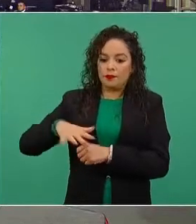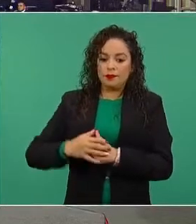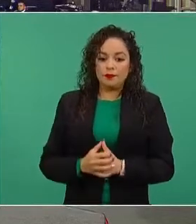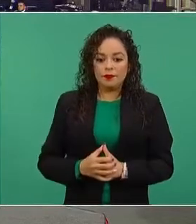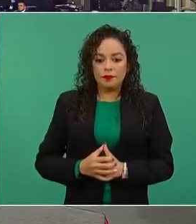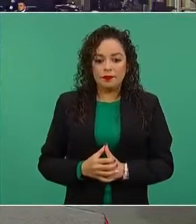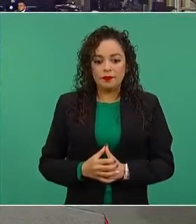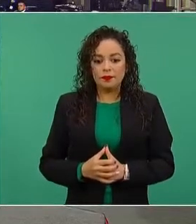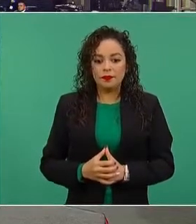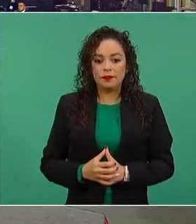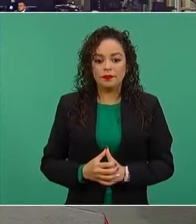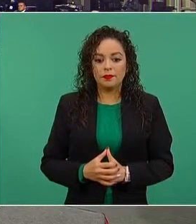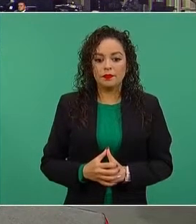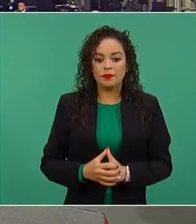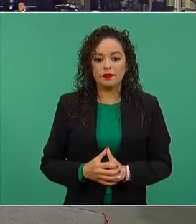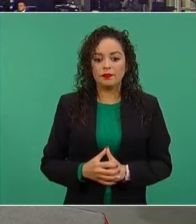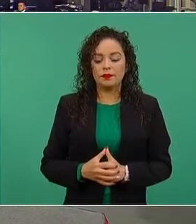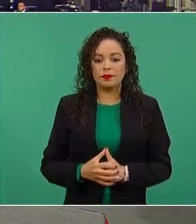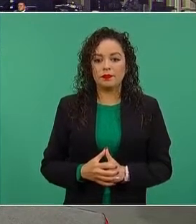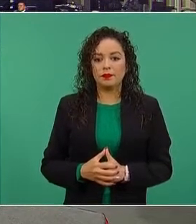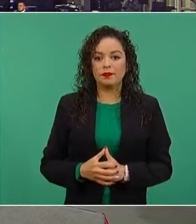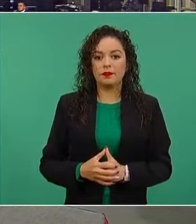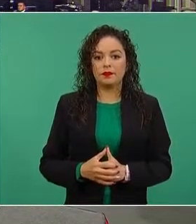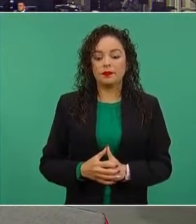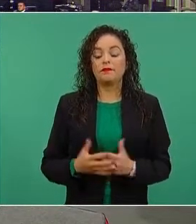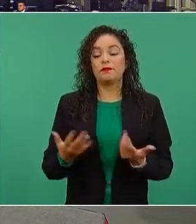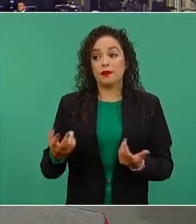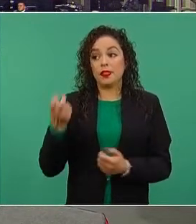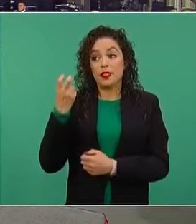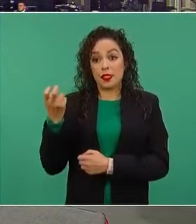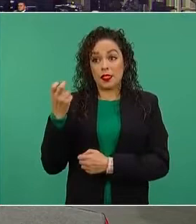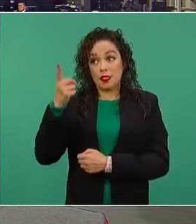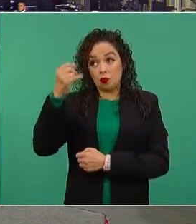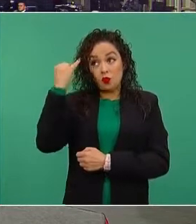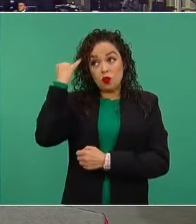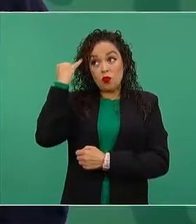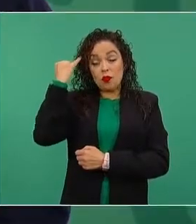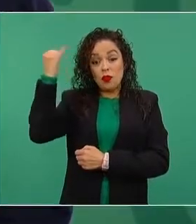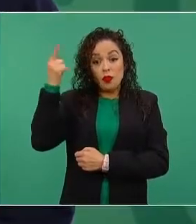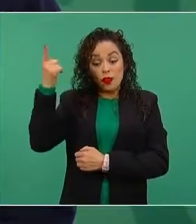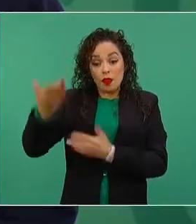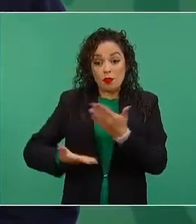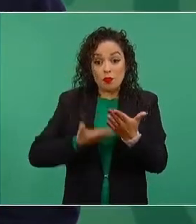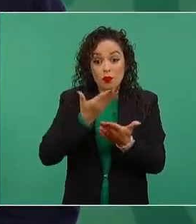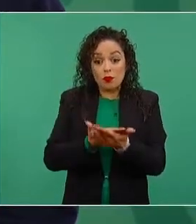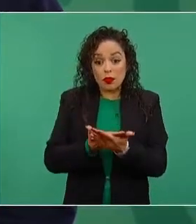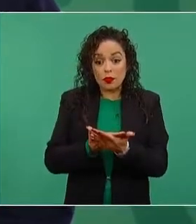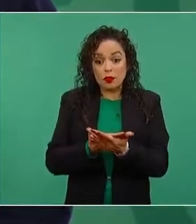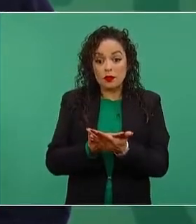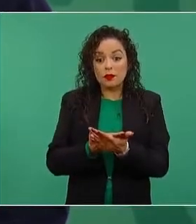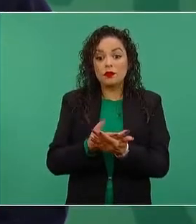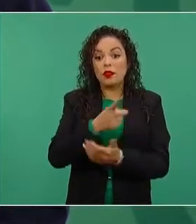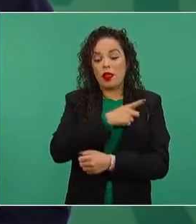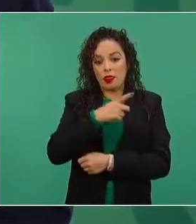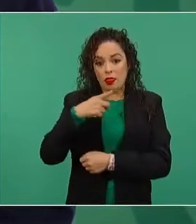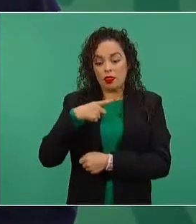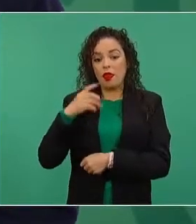Depende de que esta iniciativa sea apoyada, respaldada por el